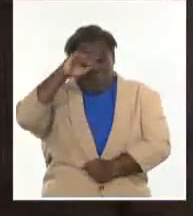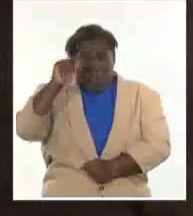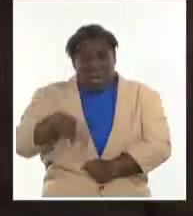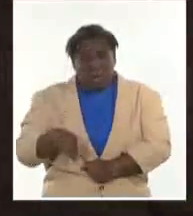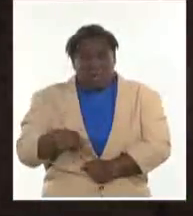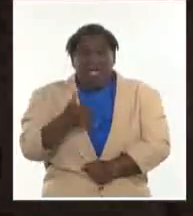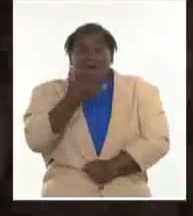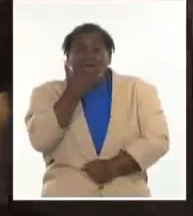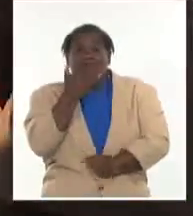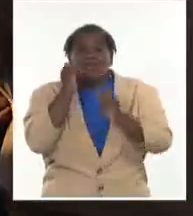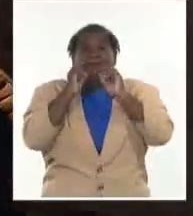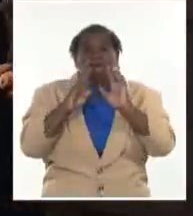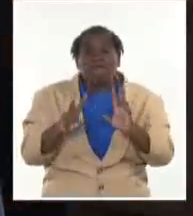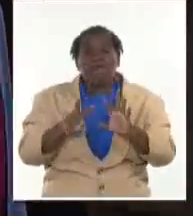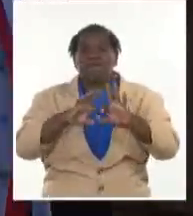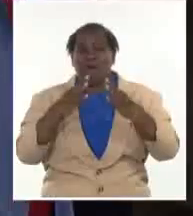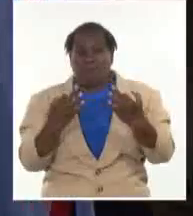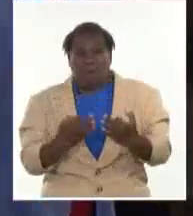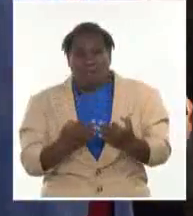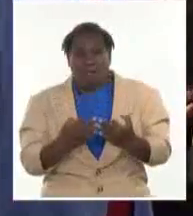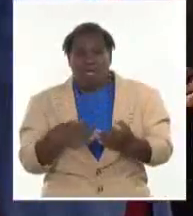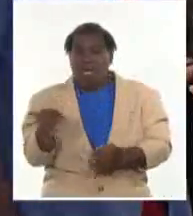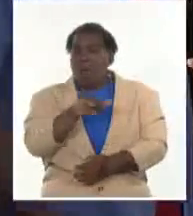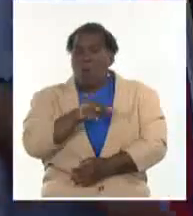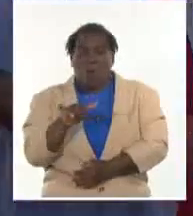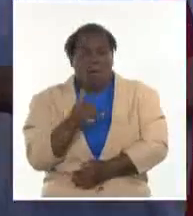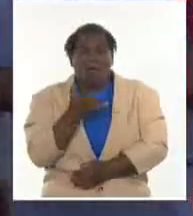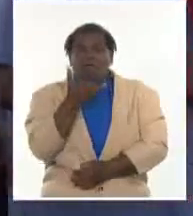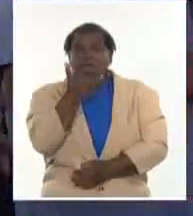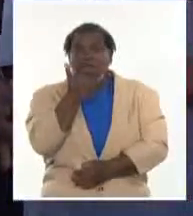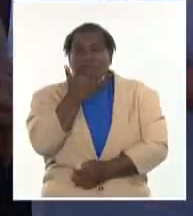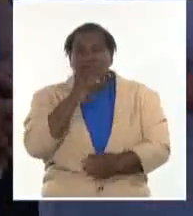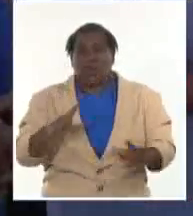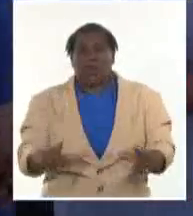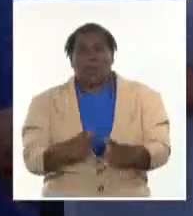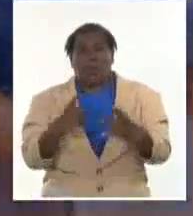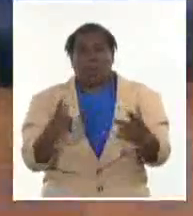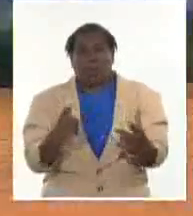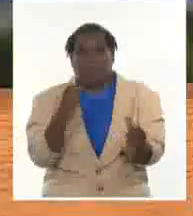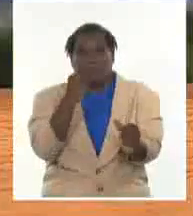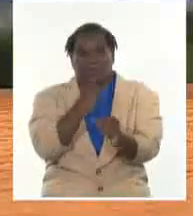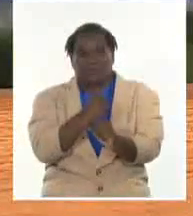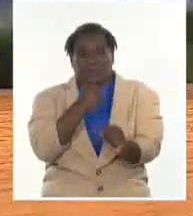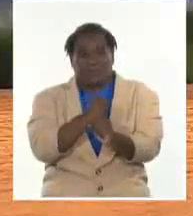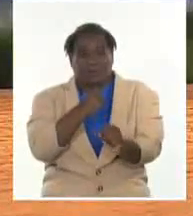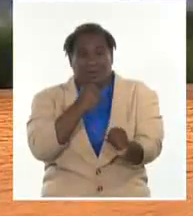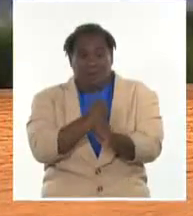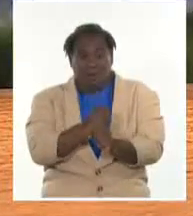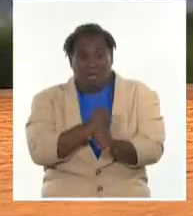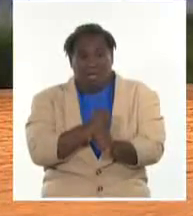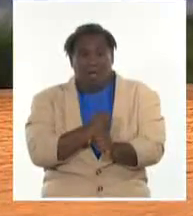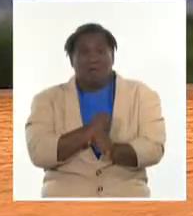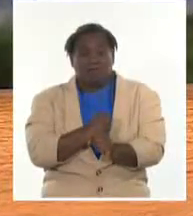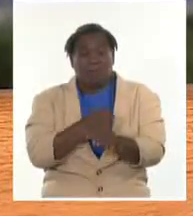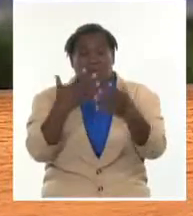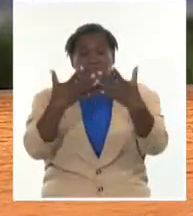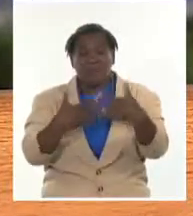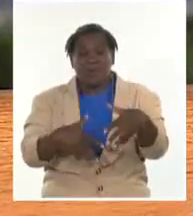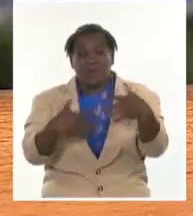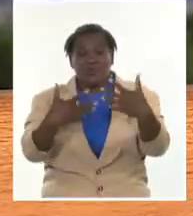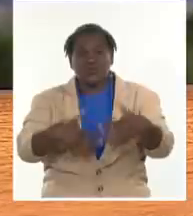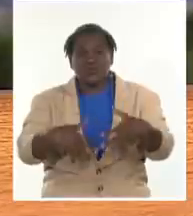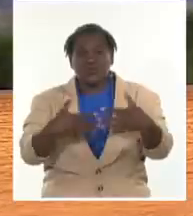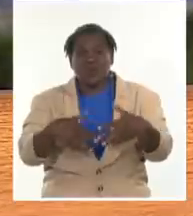familiar, pero también en el cumplimiento de su labor en los ámbitos de la producción,